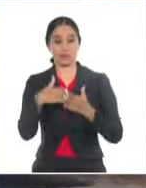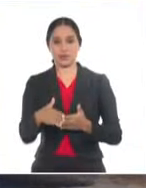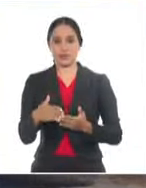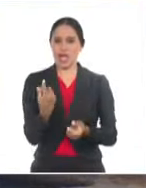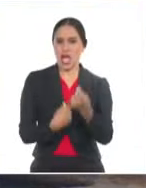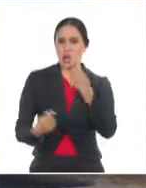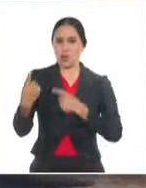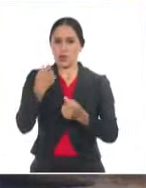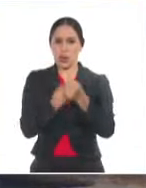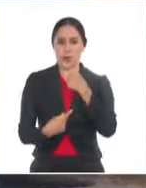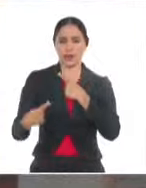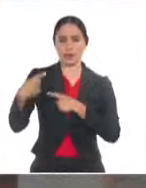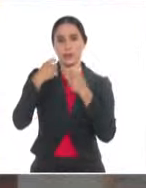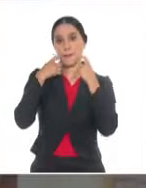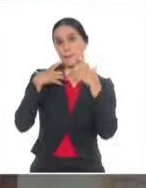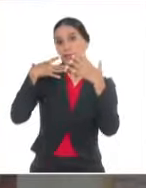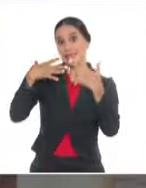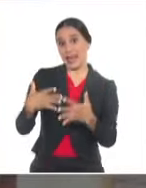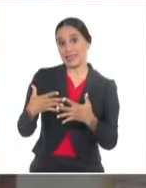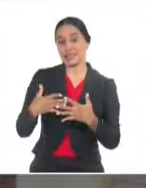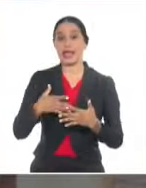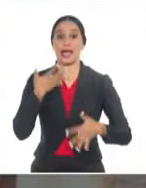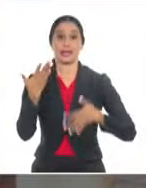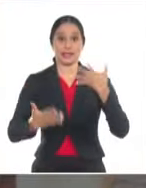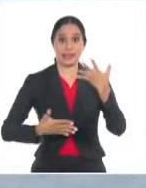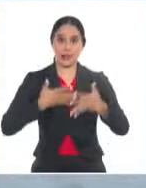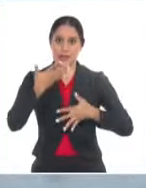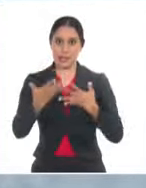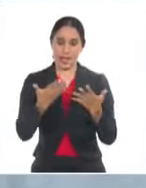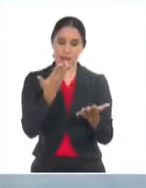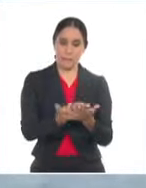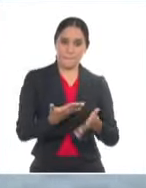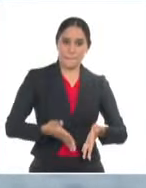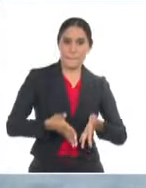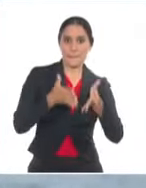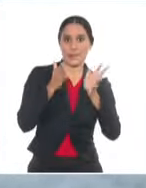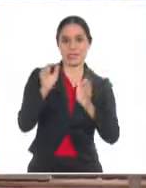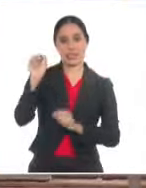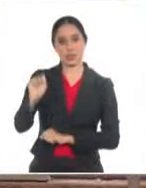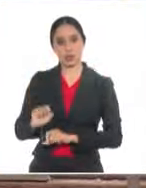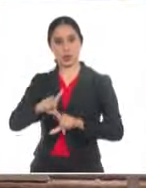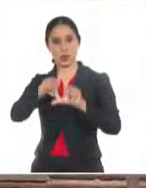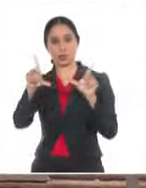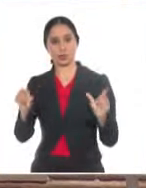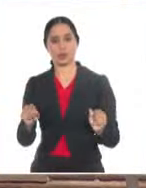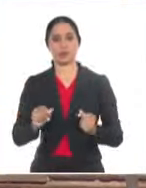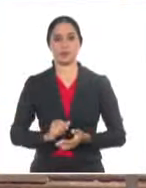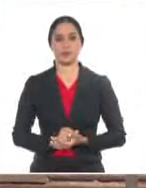afrontan quienes desarrollan la actividad naval en el centro sur de Cuba. Mayelín del Sol, Canal Cubano de Noticias.